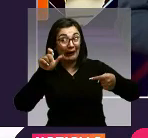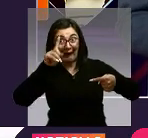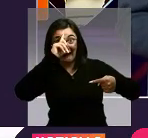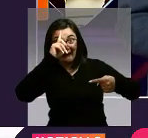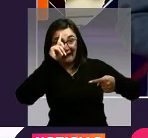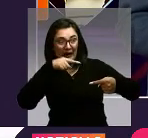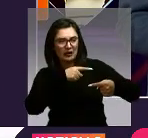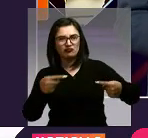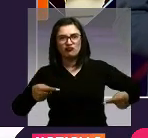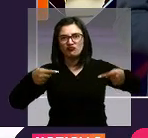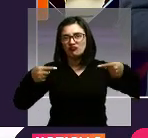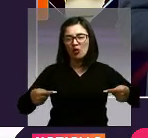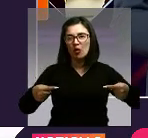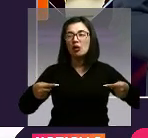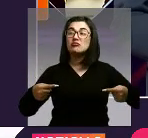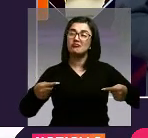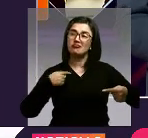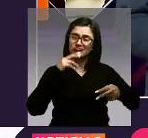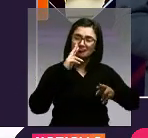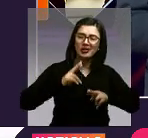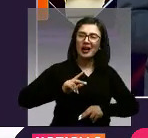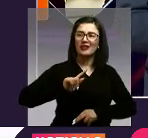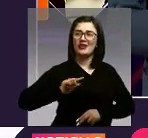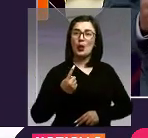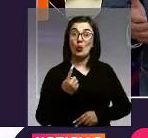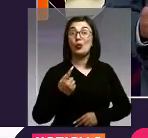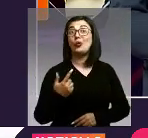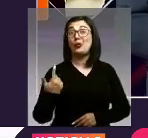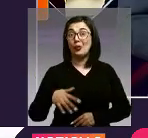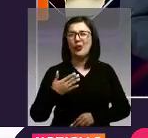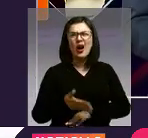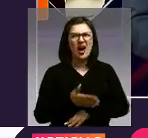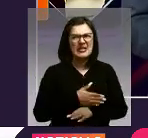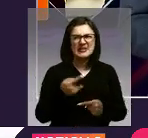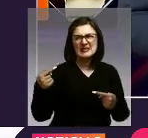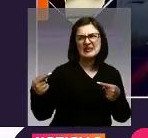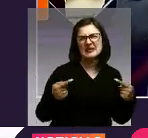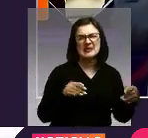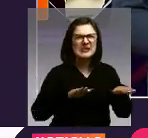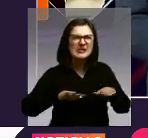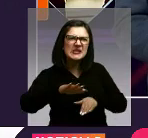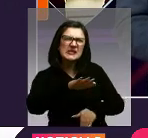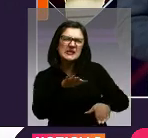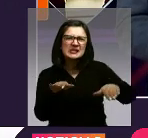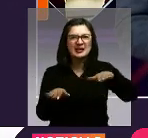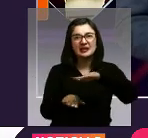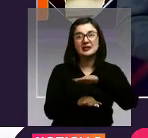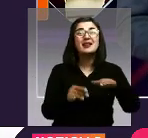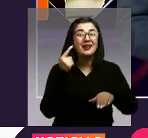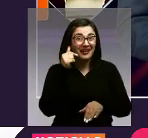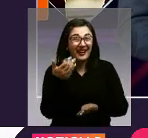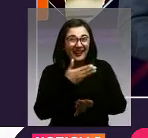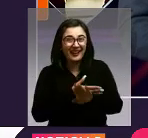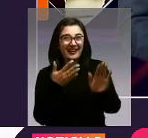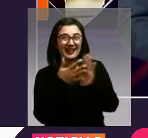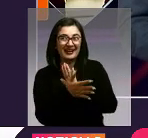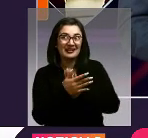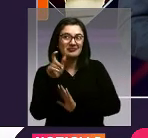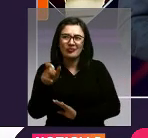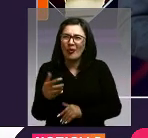estrella de la Fórmula 1. Germán, ¿qué decir de esa rivalidad que vivió el colombiano, por ejemplo, como usted lo decía, con Michael Schumacher?